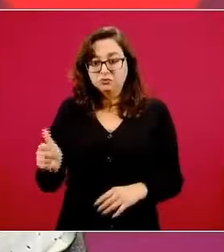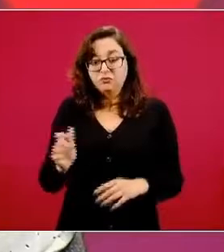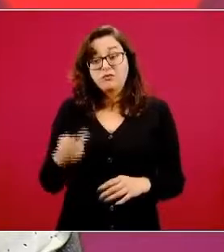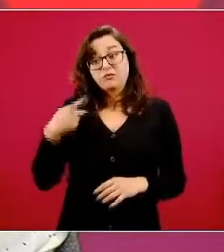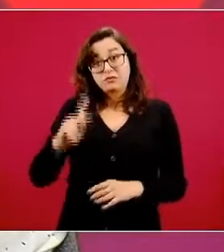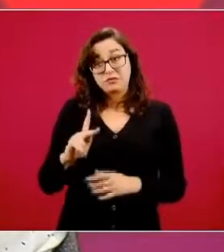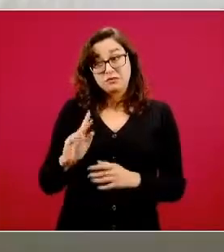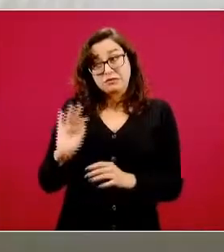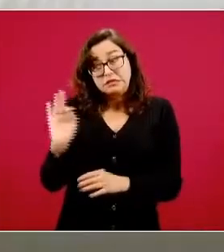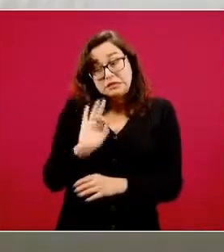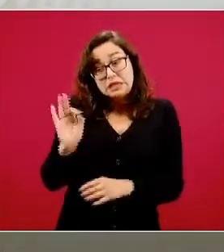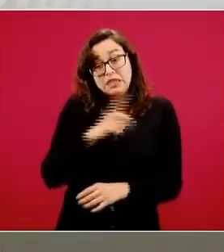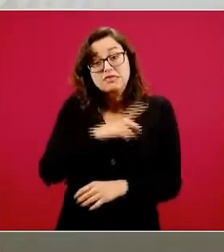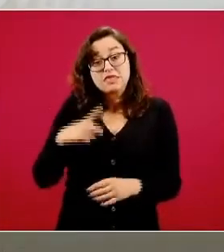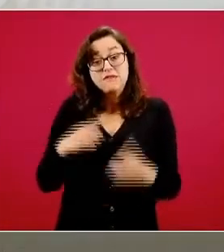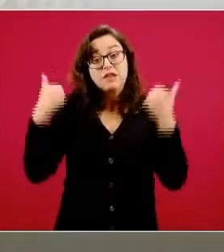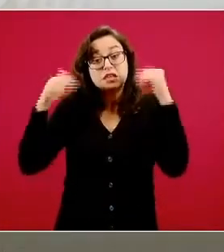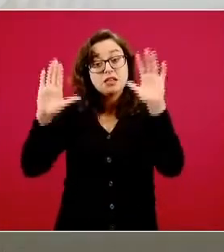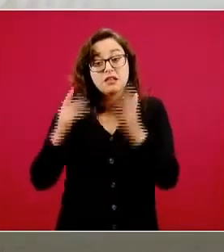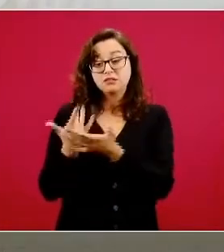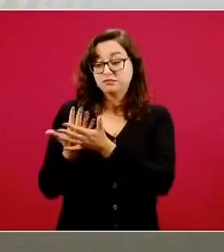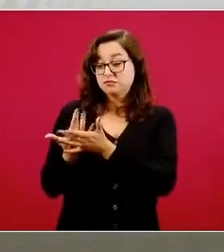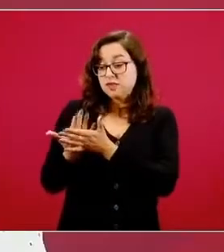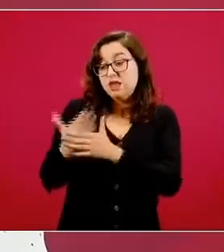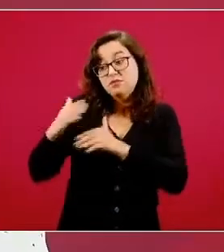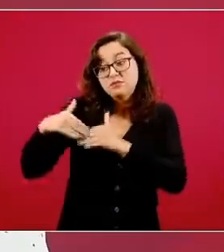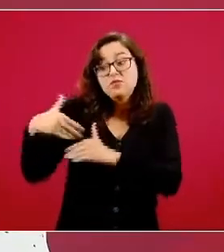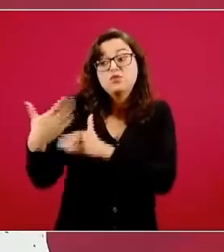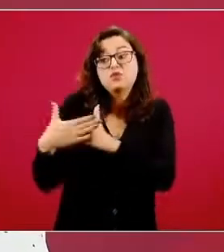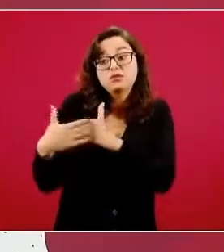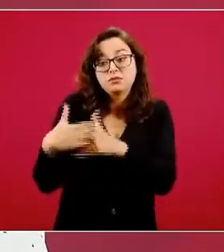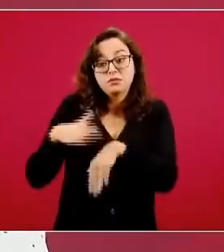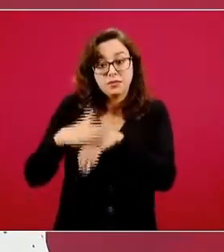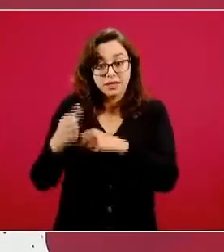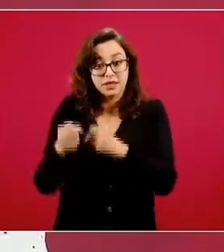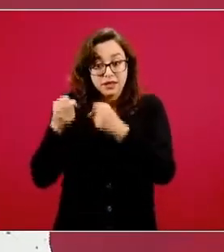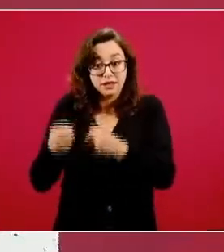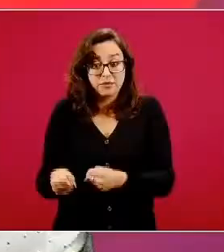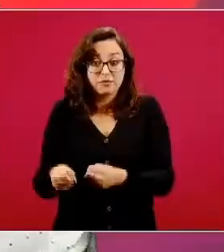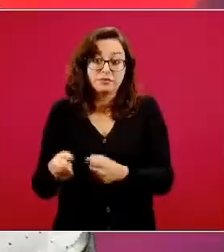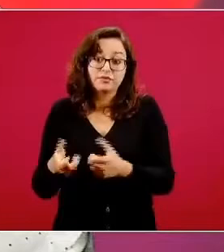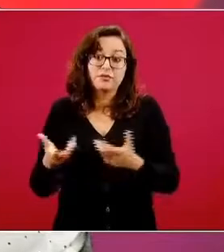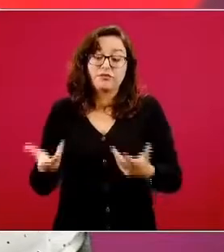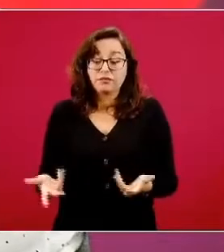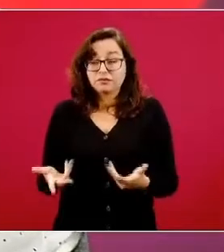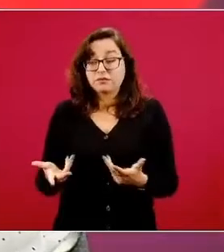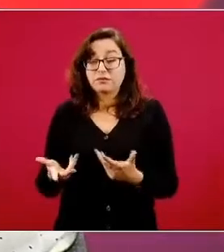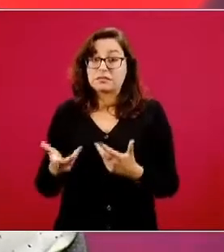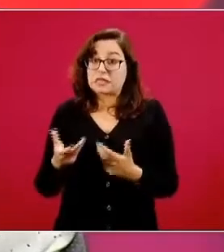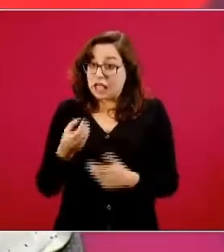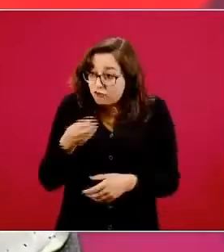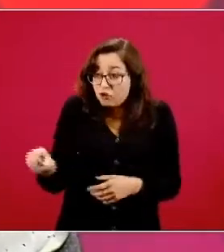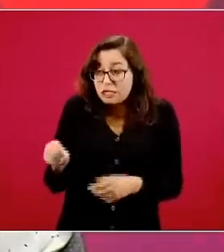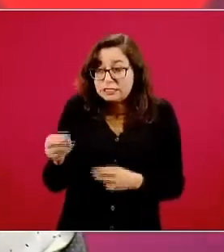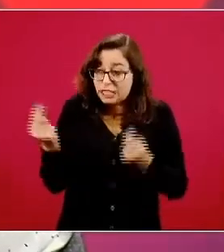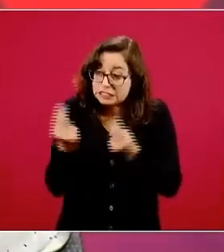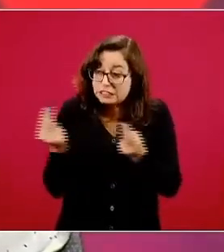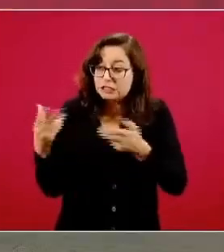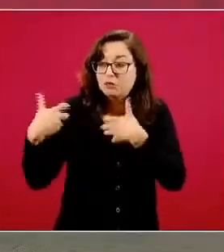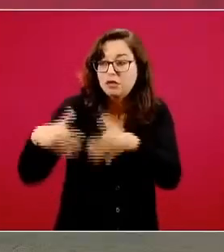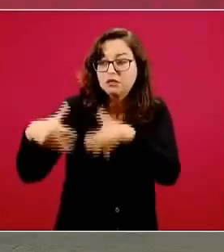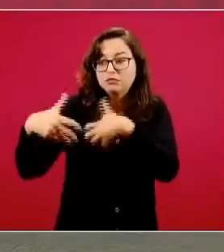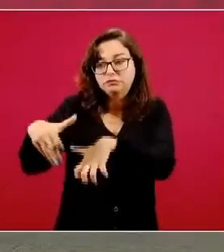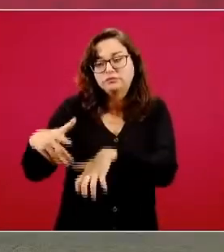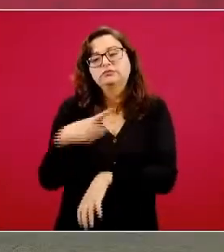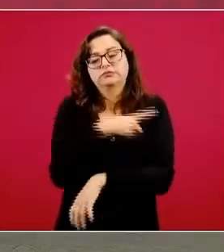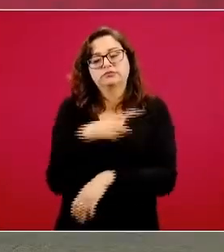más seguro, ¿sí? Y de tener la necesidad de hacerlo, pues hacerlo también con ciertas medidas,